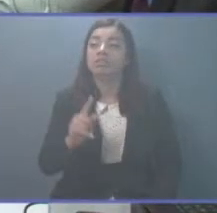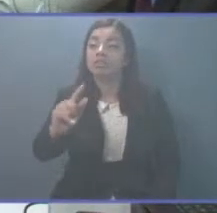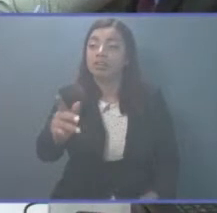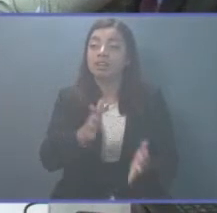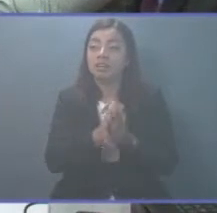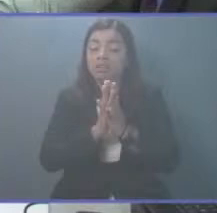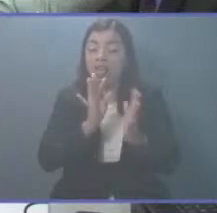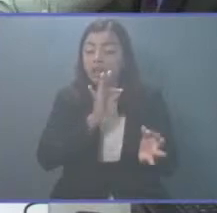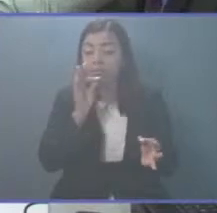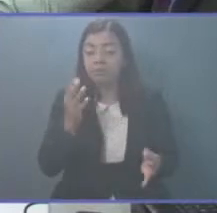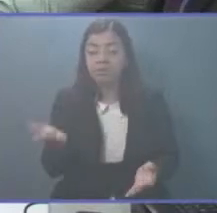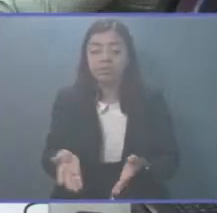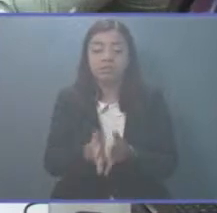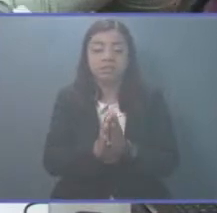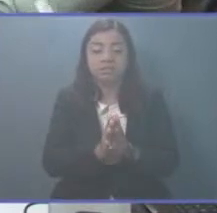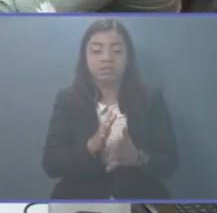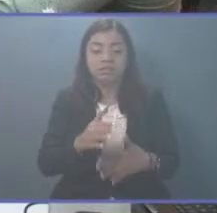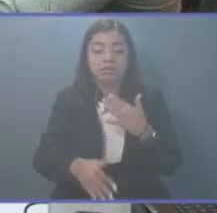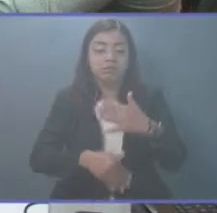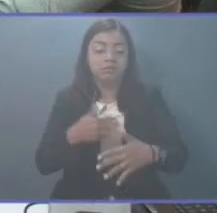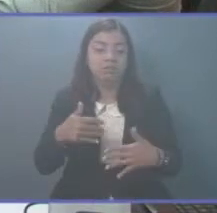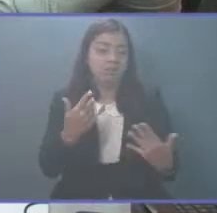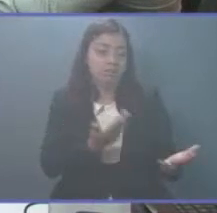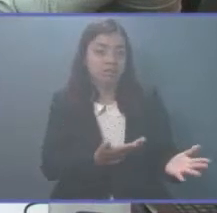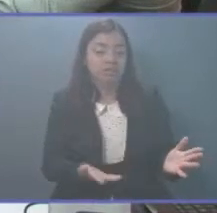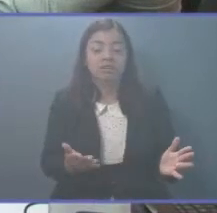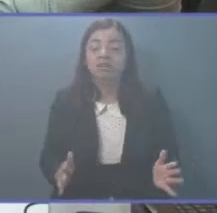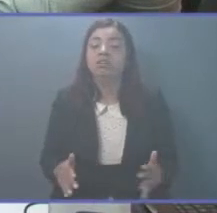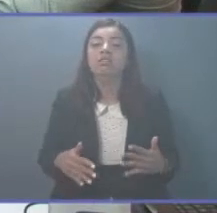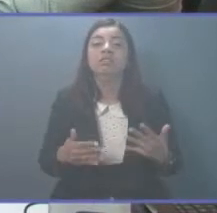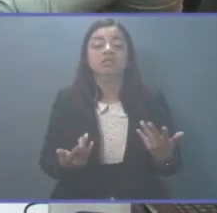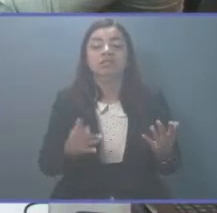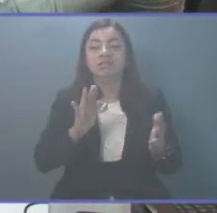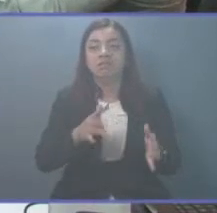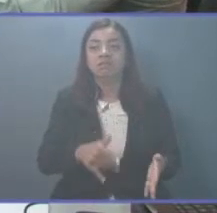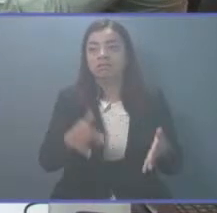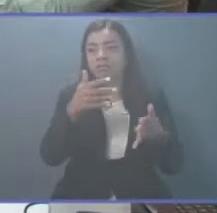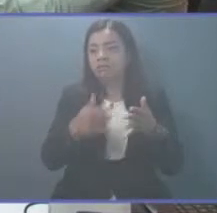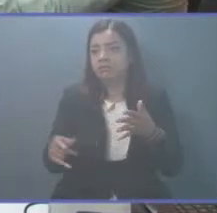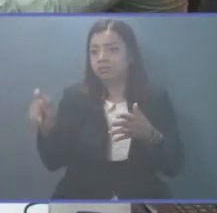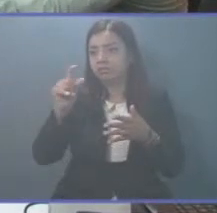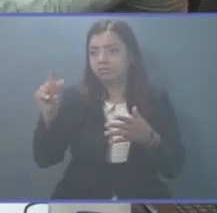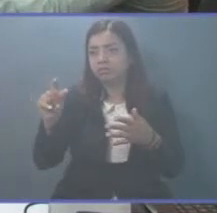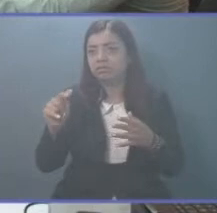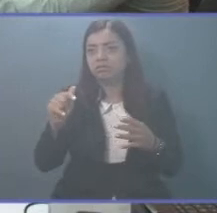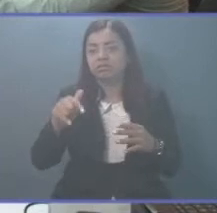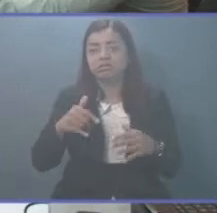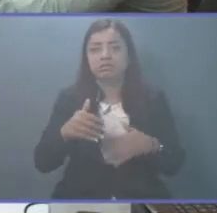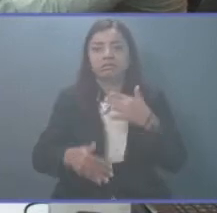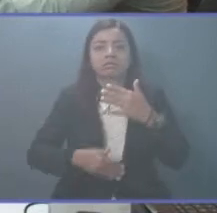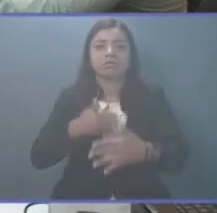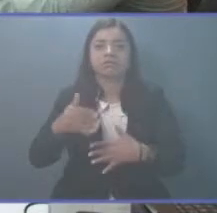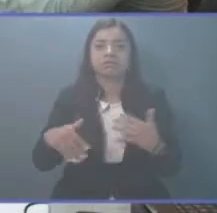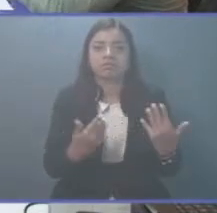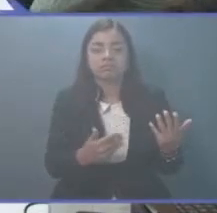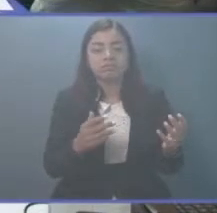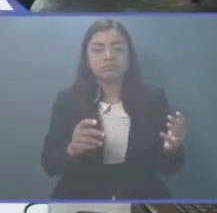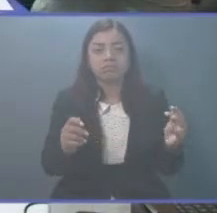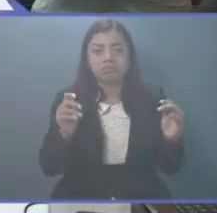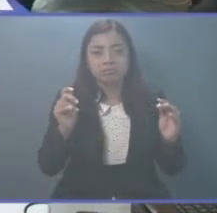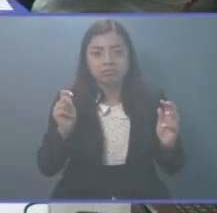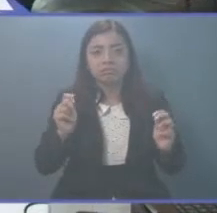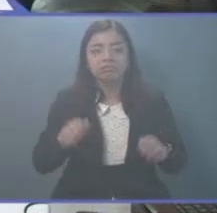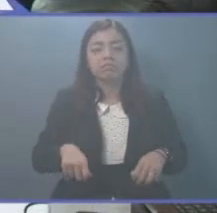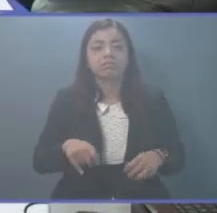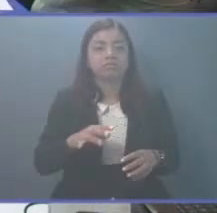solicitudes activas y pasivas de asistencia formuladas por los estados, sus instituciones o autoridades centrales en esta materia, serán